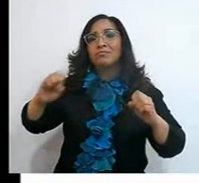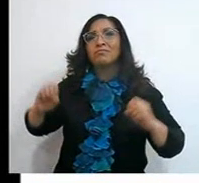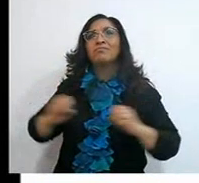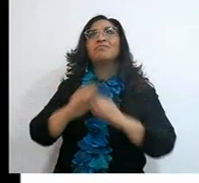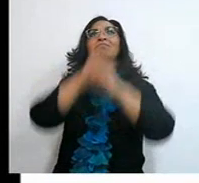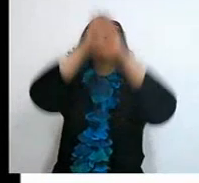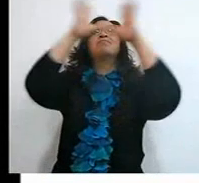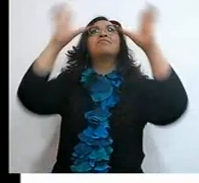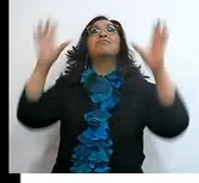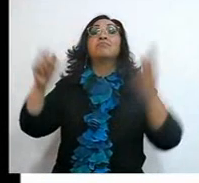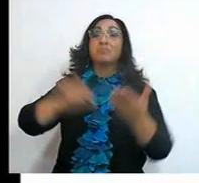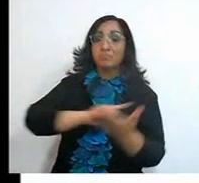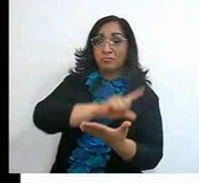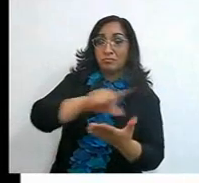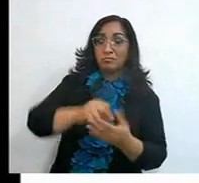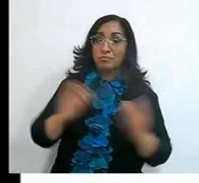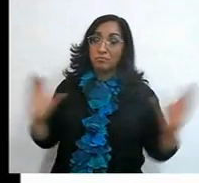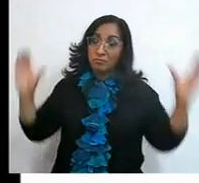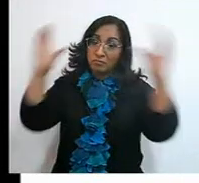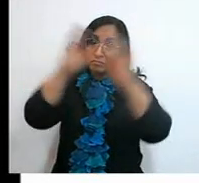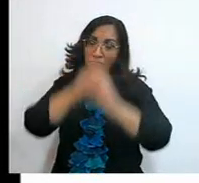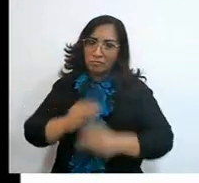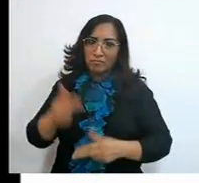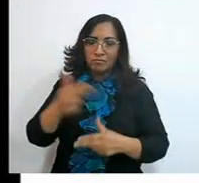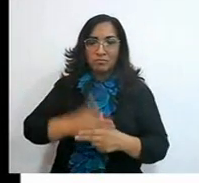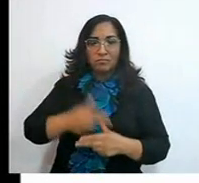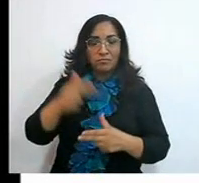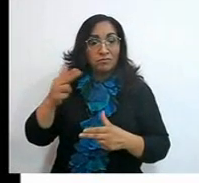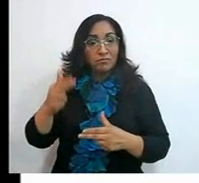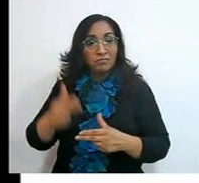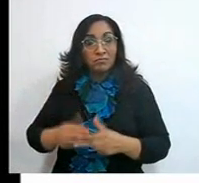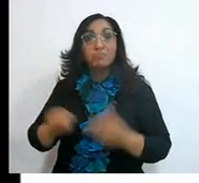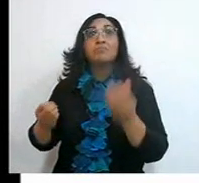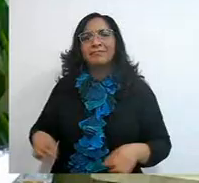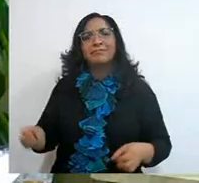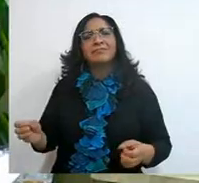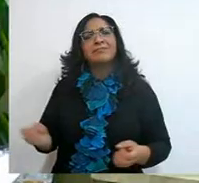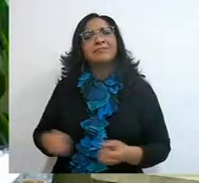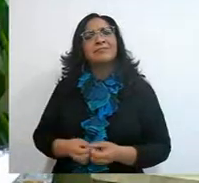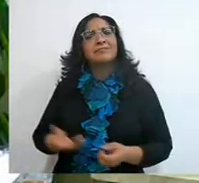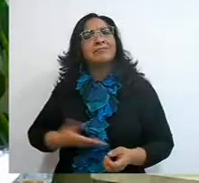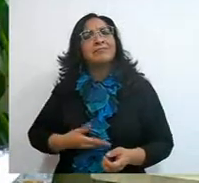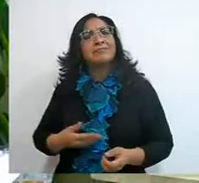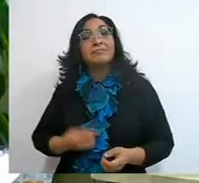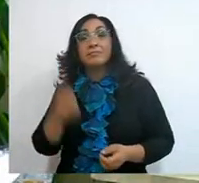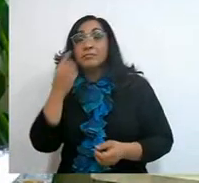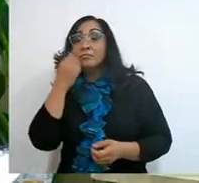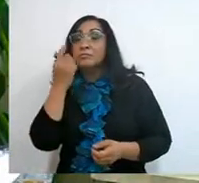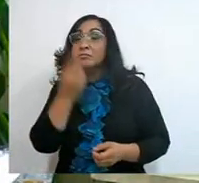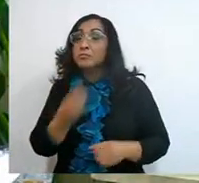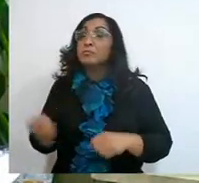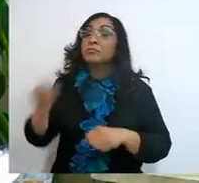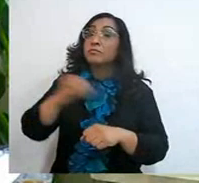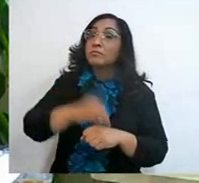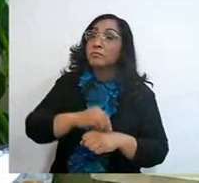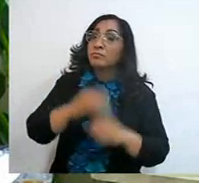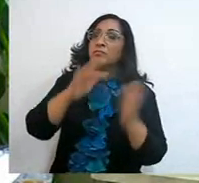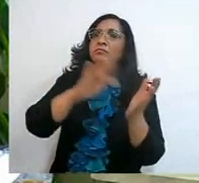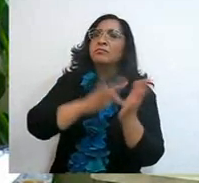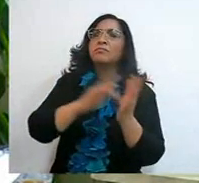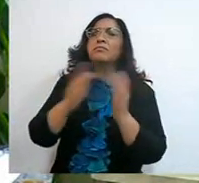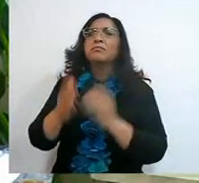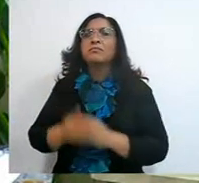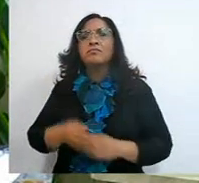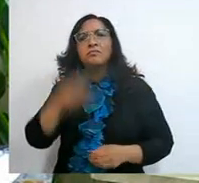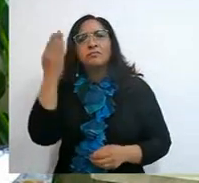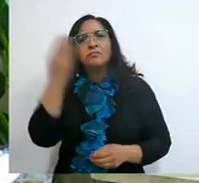alumbra en lugar oscuro, hasta que el día esclarezca. Nosotros, nuestra vista puesta en Jesucristo, en la